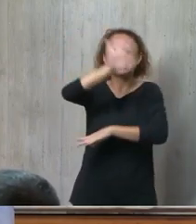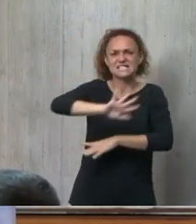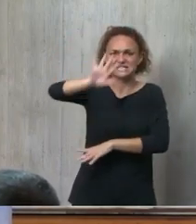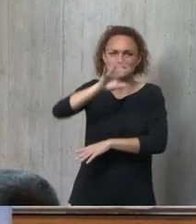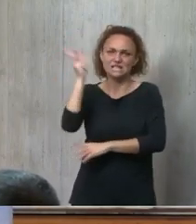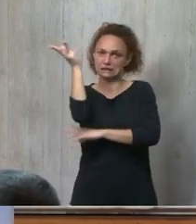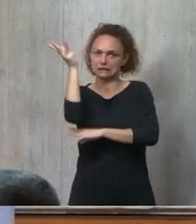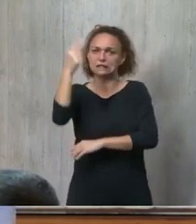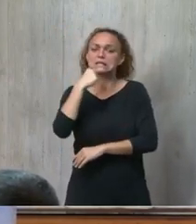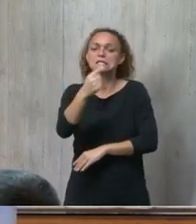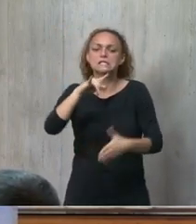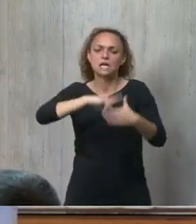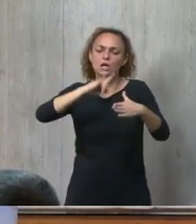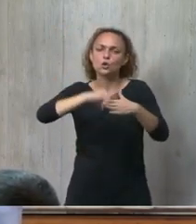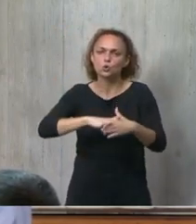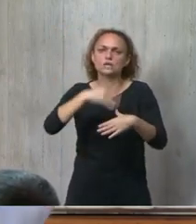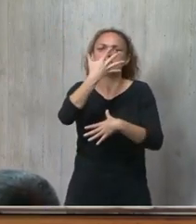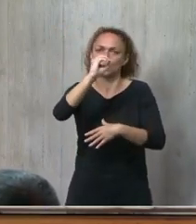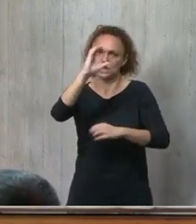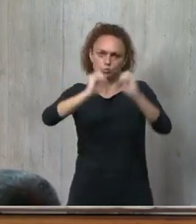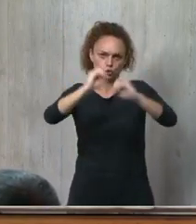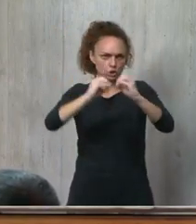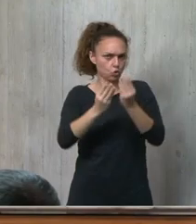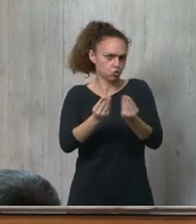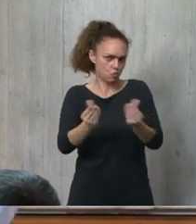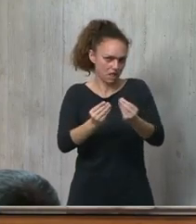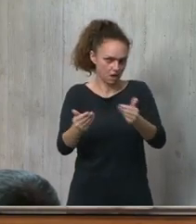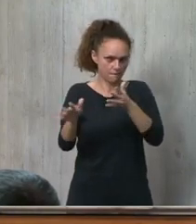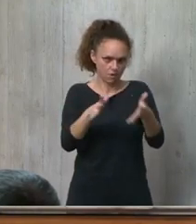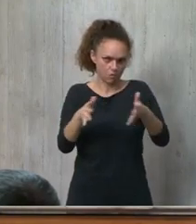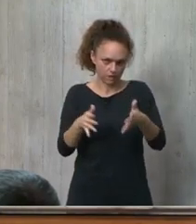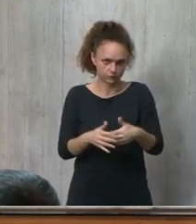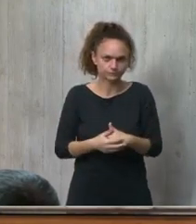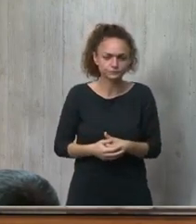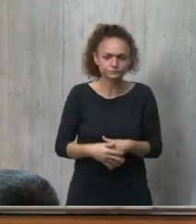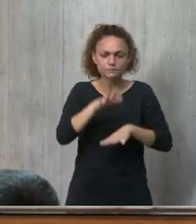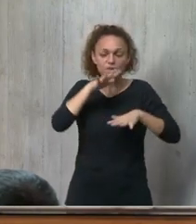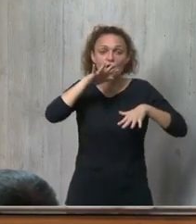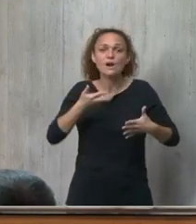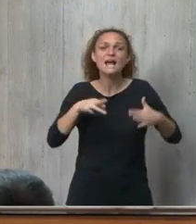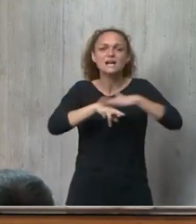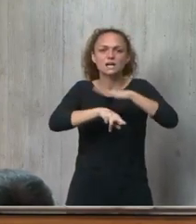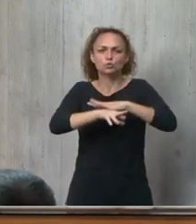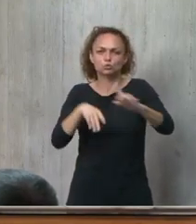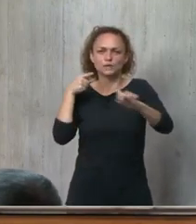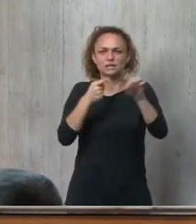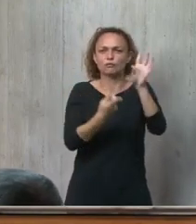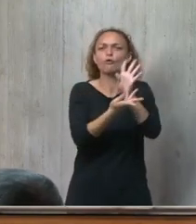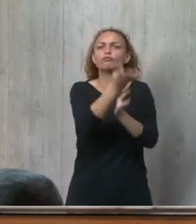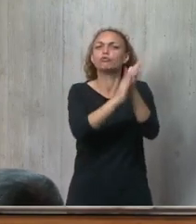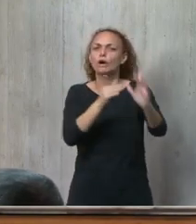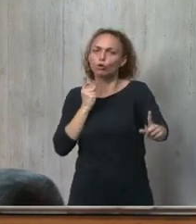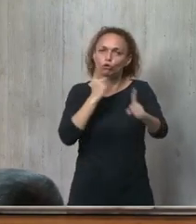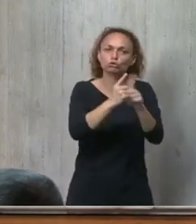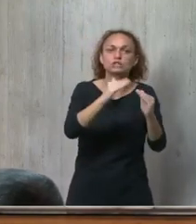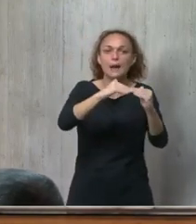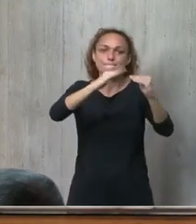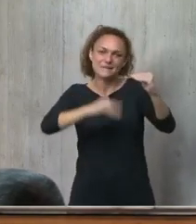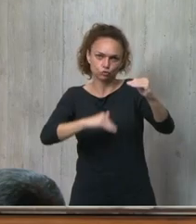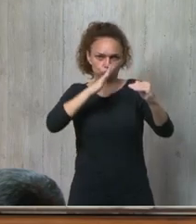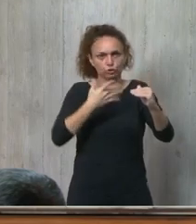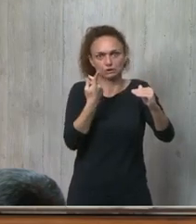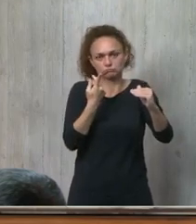medios de ataque se han reducido porque son ahora menos necesarios. Ahora tenemos sobre el terreno unos 100